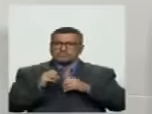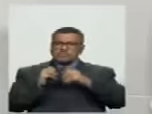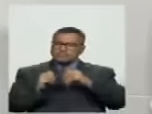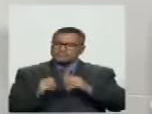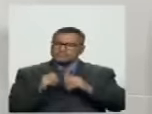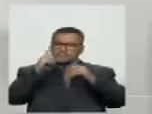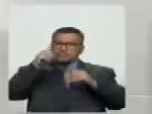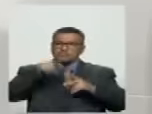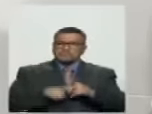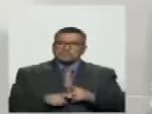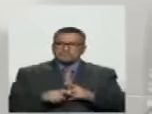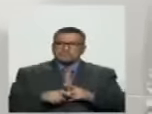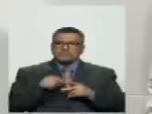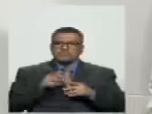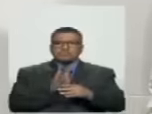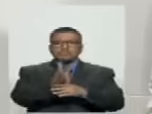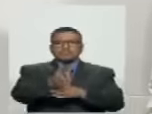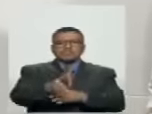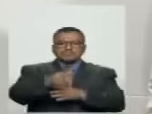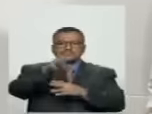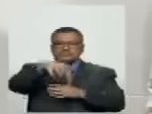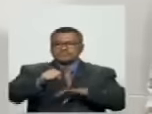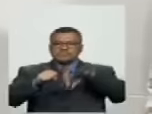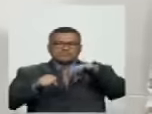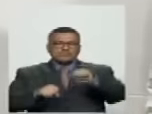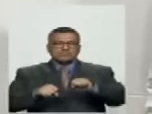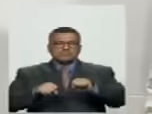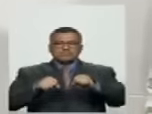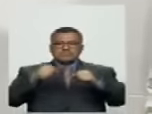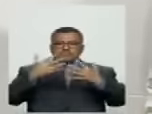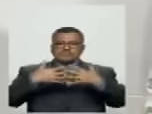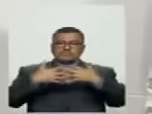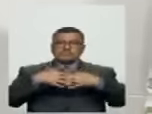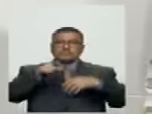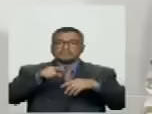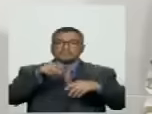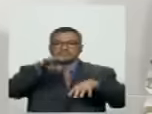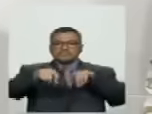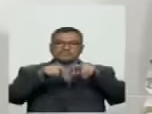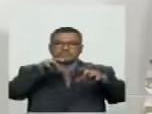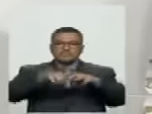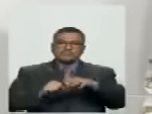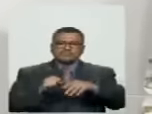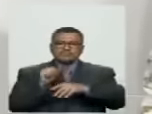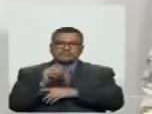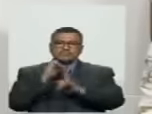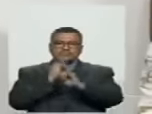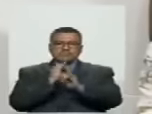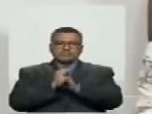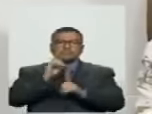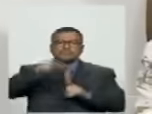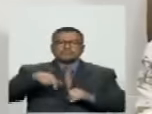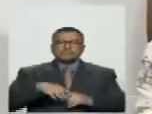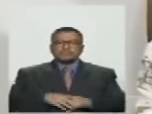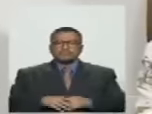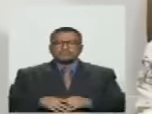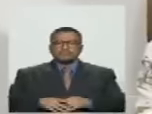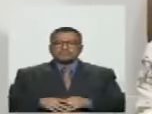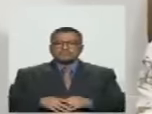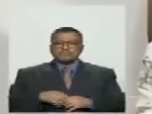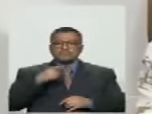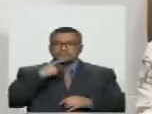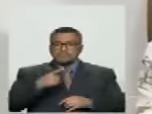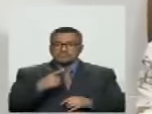dopamina? Ir de compras en un centro comercial. O ir de compras virtuales también. Y